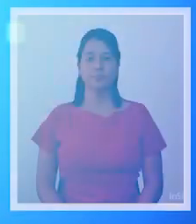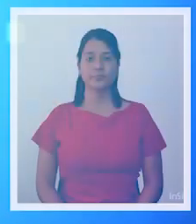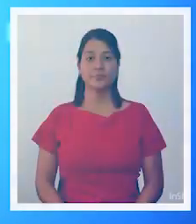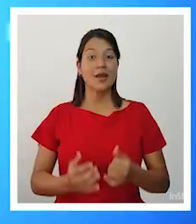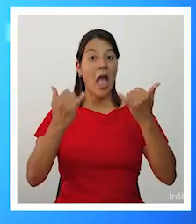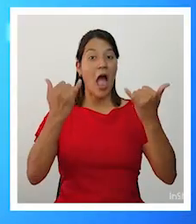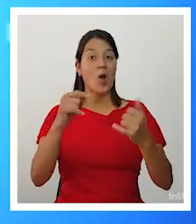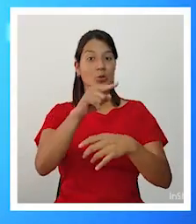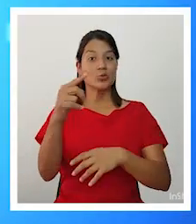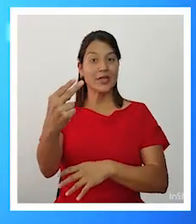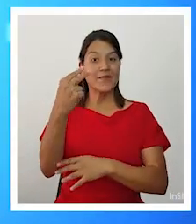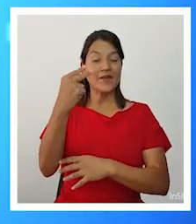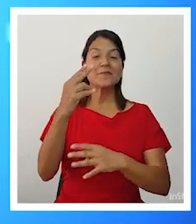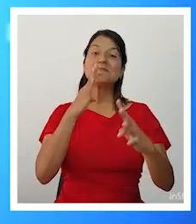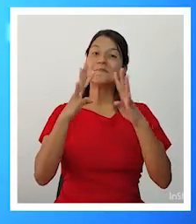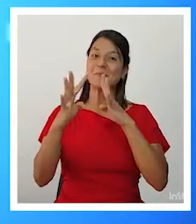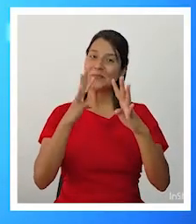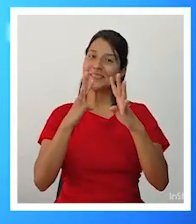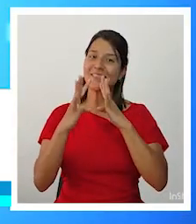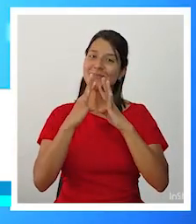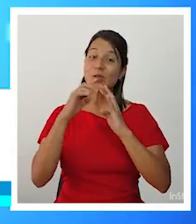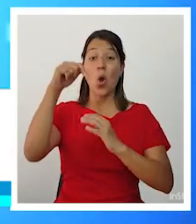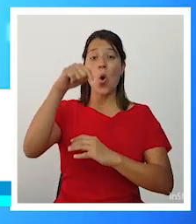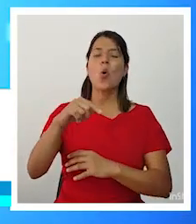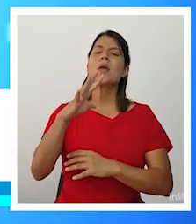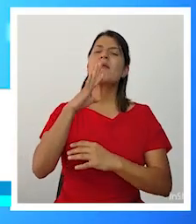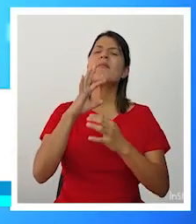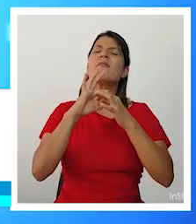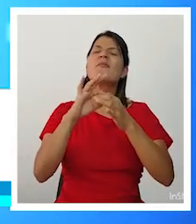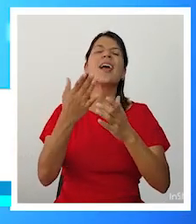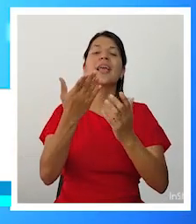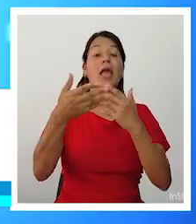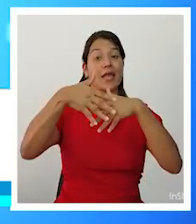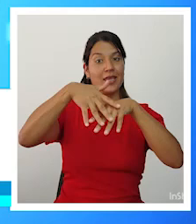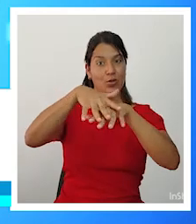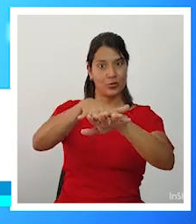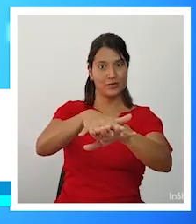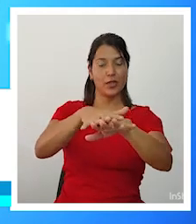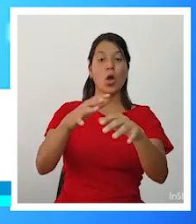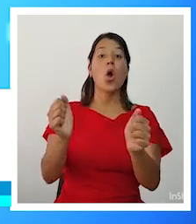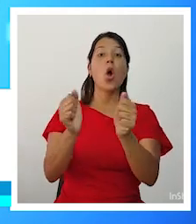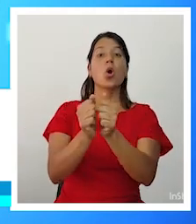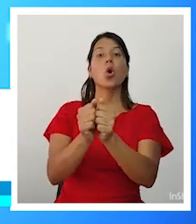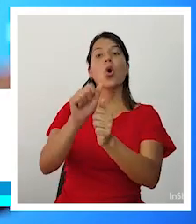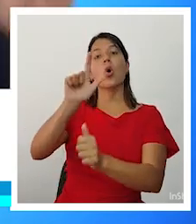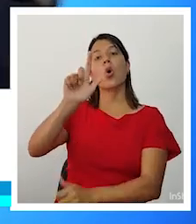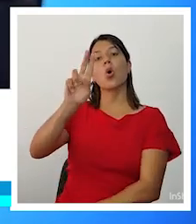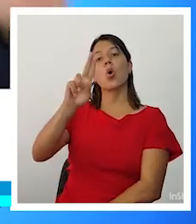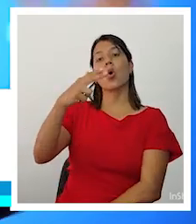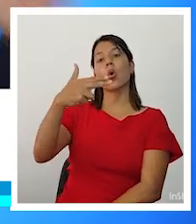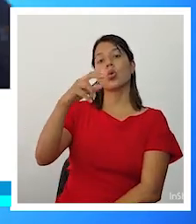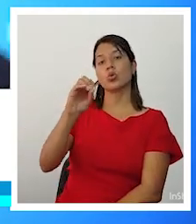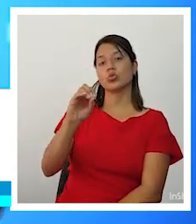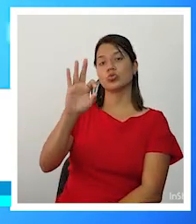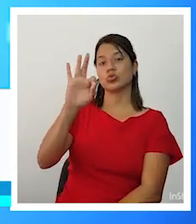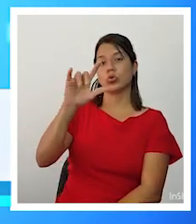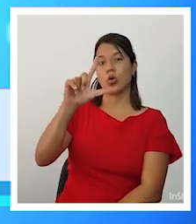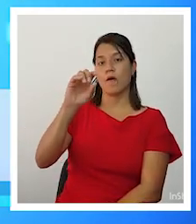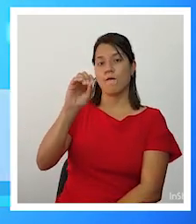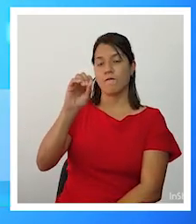Estás viendo Conversamos. Hoy hablamos de inclusividad con Lucho Flores y Luis Gustavo